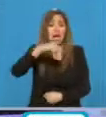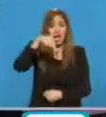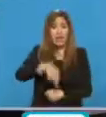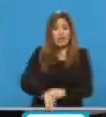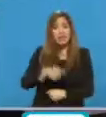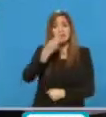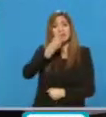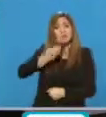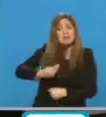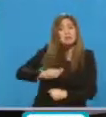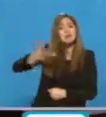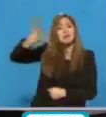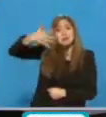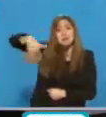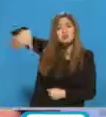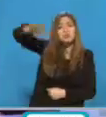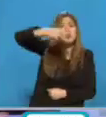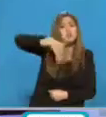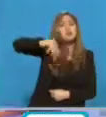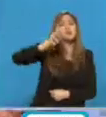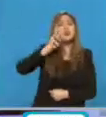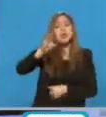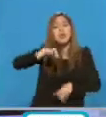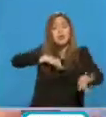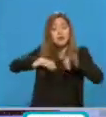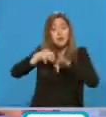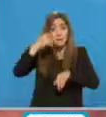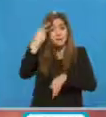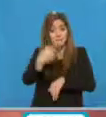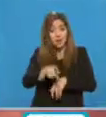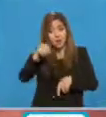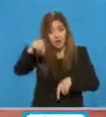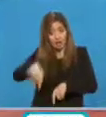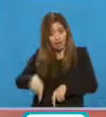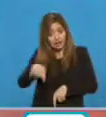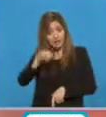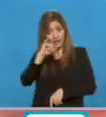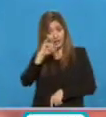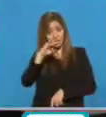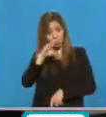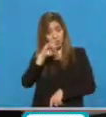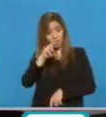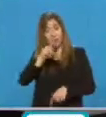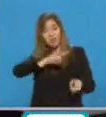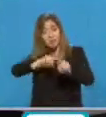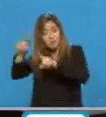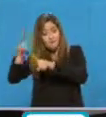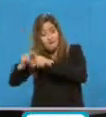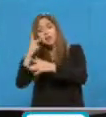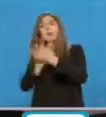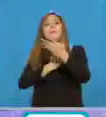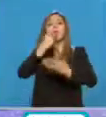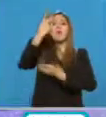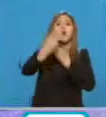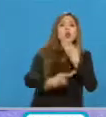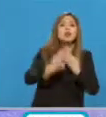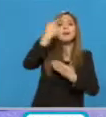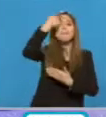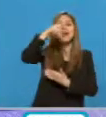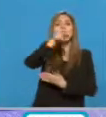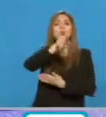interesante aquí es que les dan la oportunidad a los artistas con diferentes programas también para poder acceder a